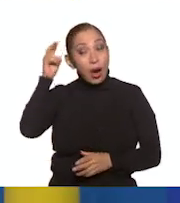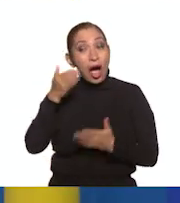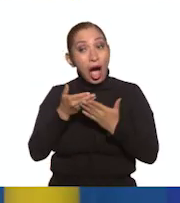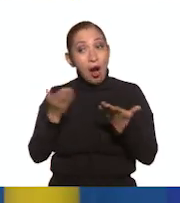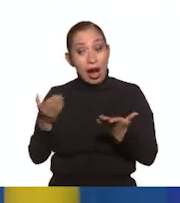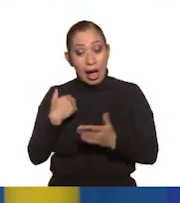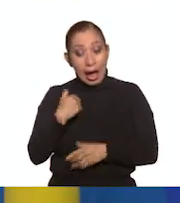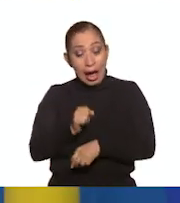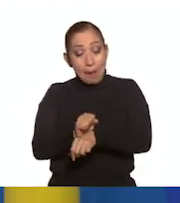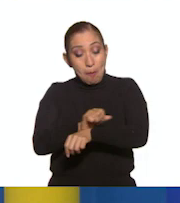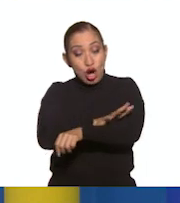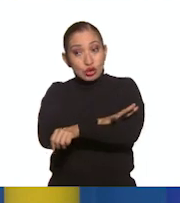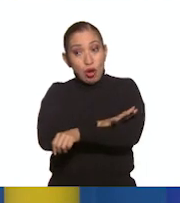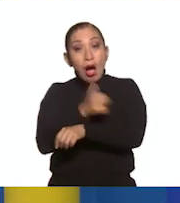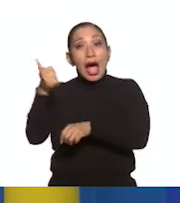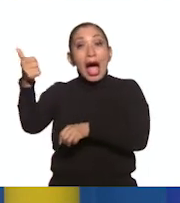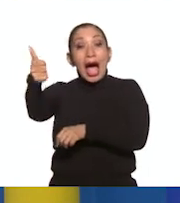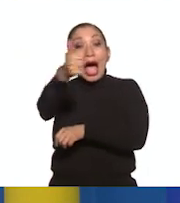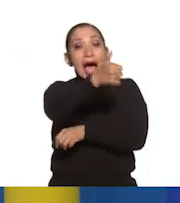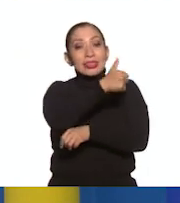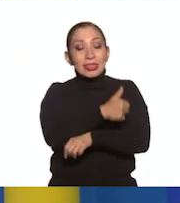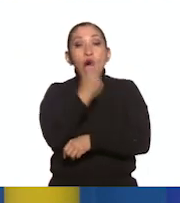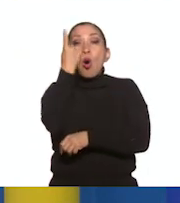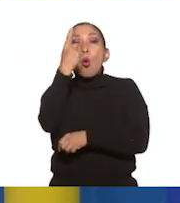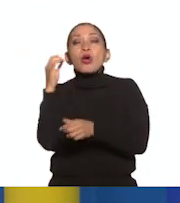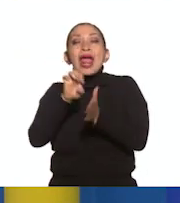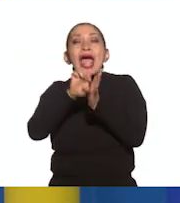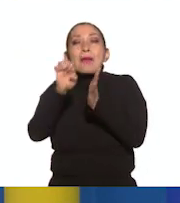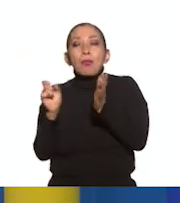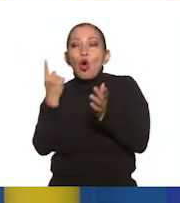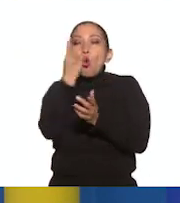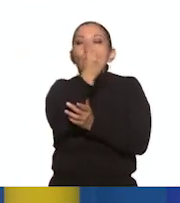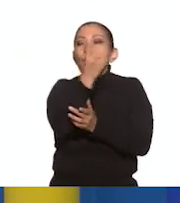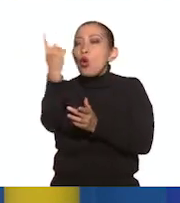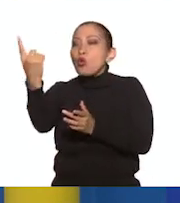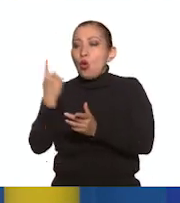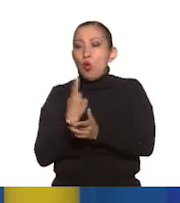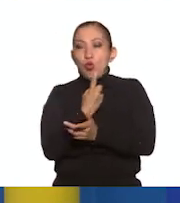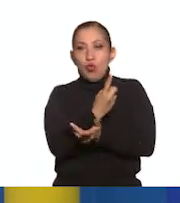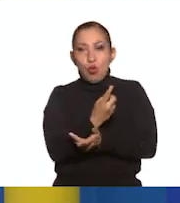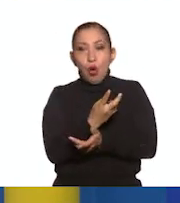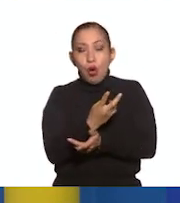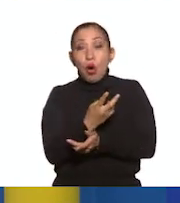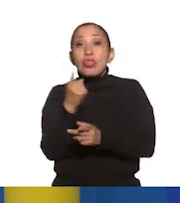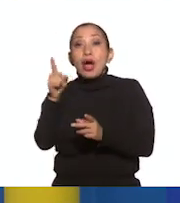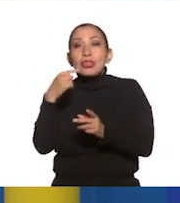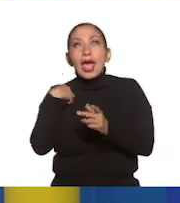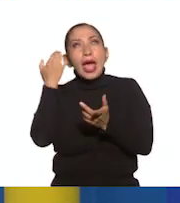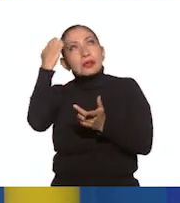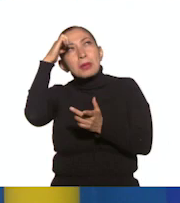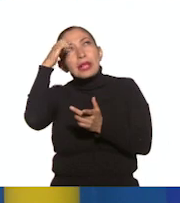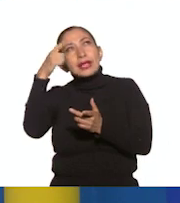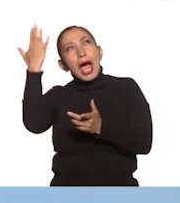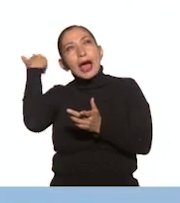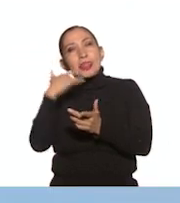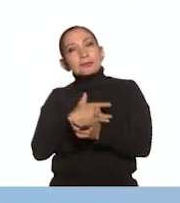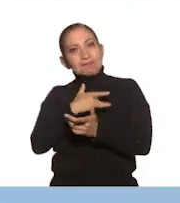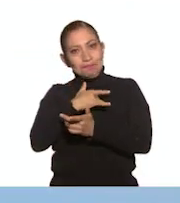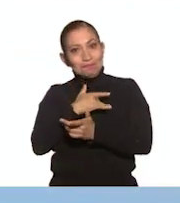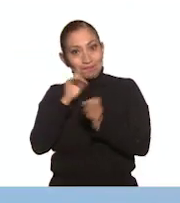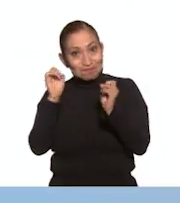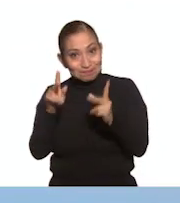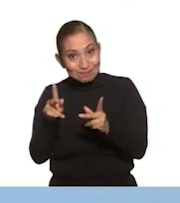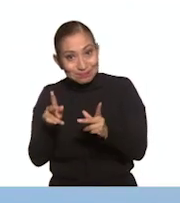en la emoción que salga, cada uno de nosotros dará un ejemplo específico de alguna anécdota donde la hayamos experimentado.